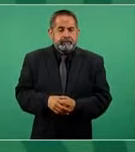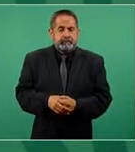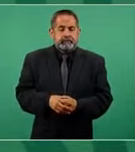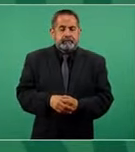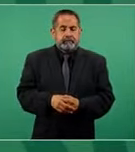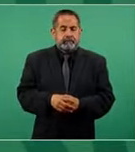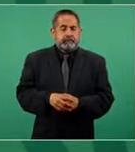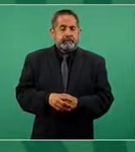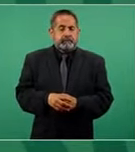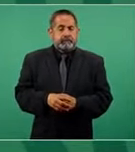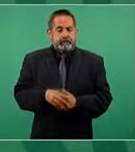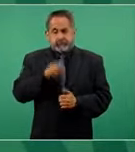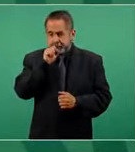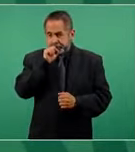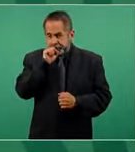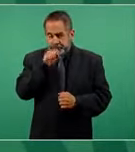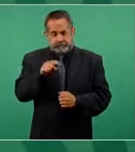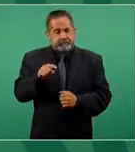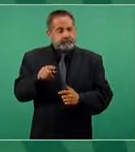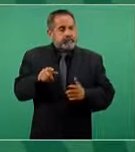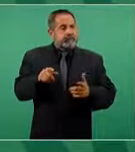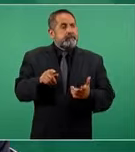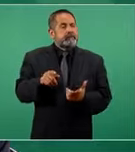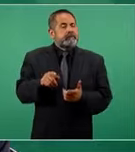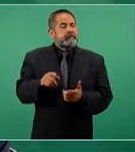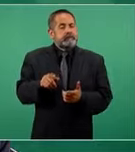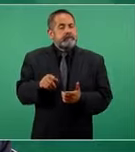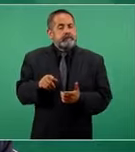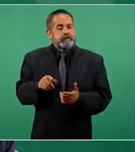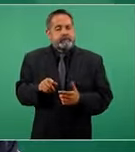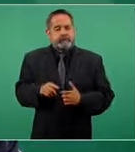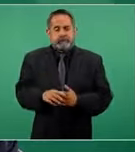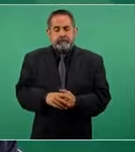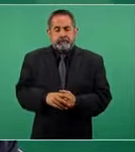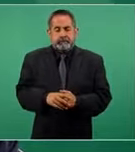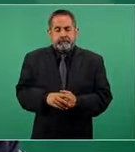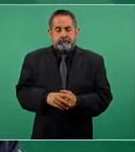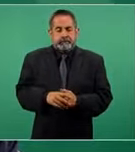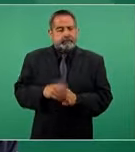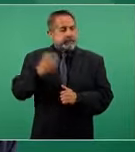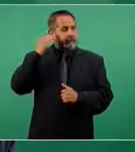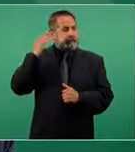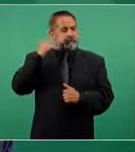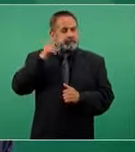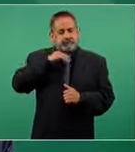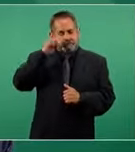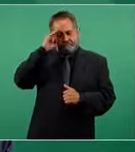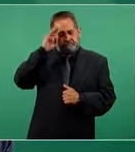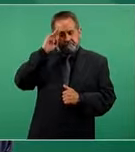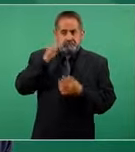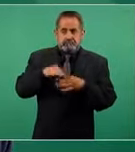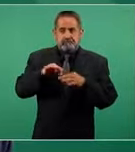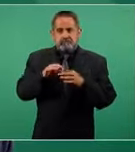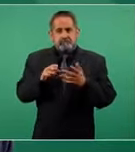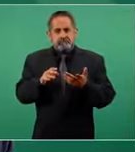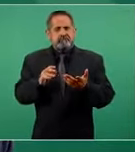que al principio no se parecía